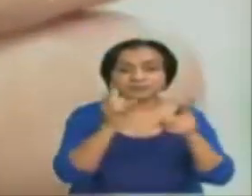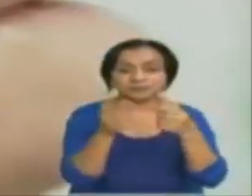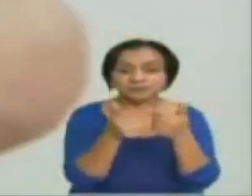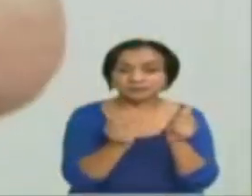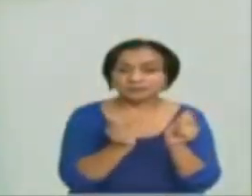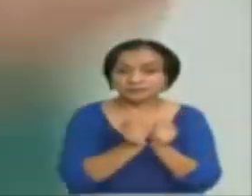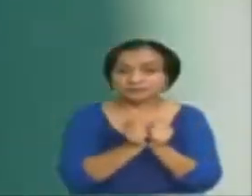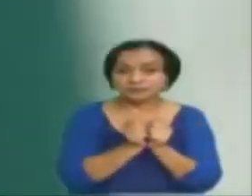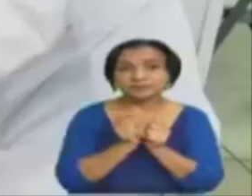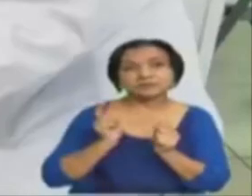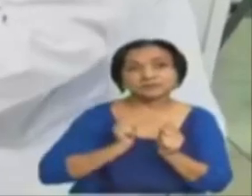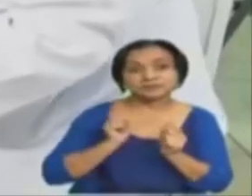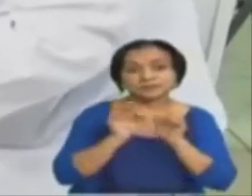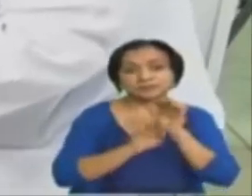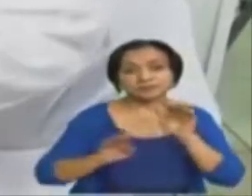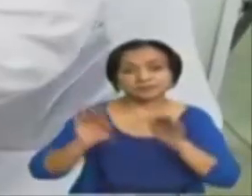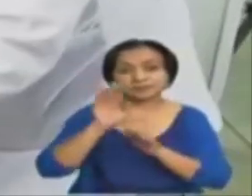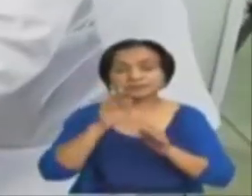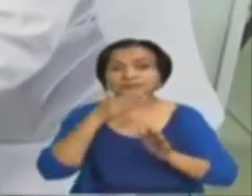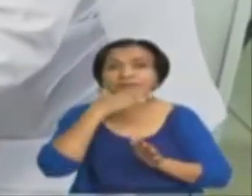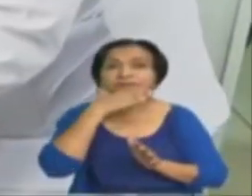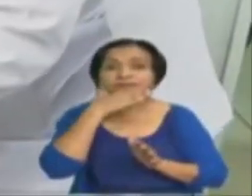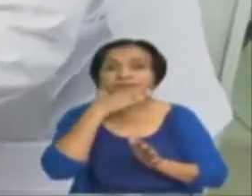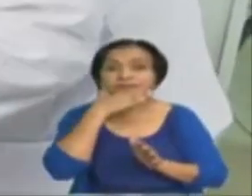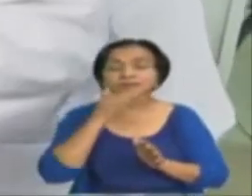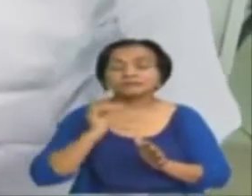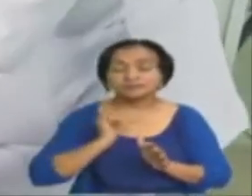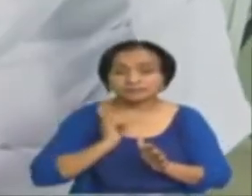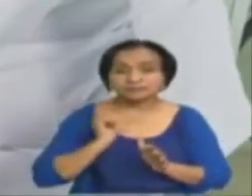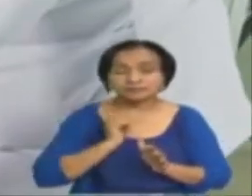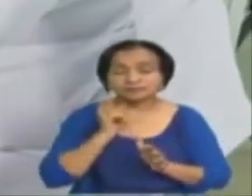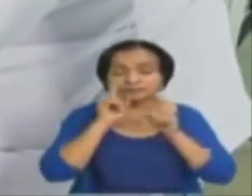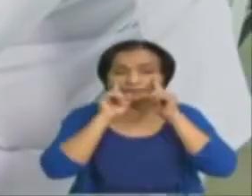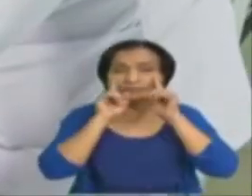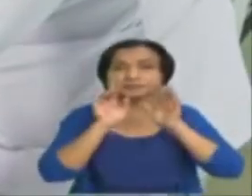crónicos, oncológicos o con cardiopatías. Para Noticias 12, Gabriela Solórzano.